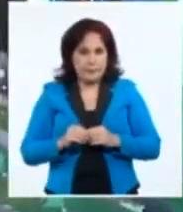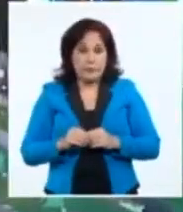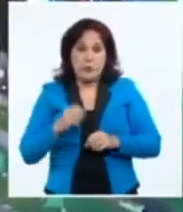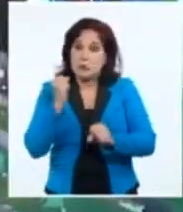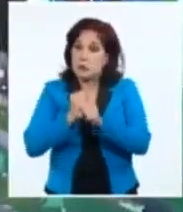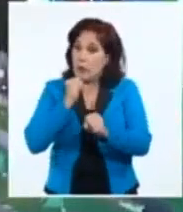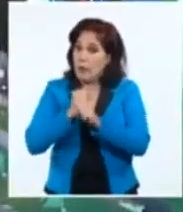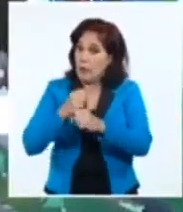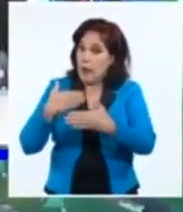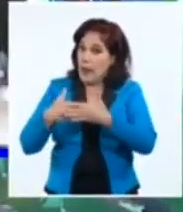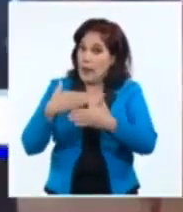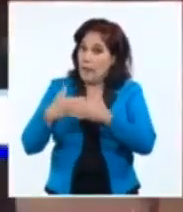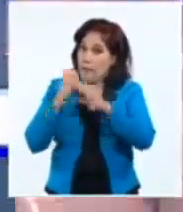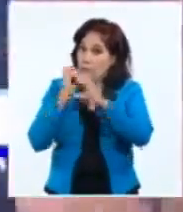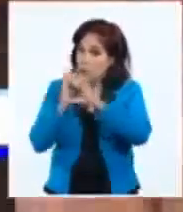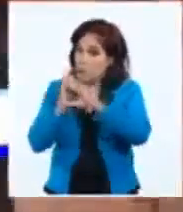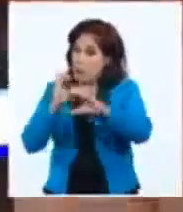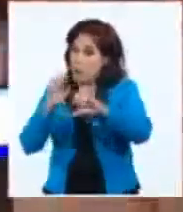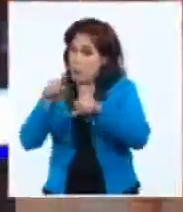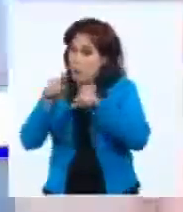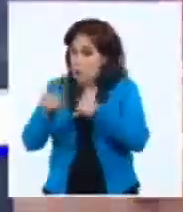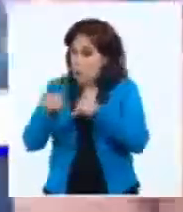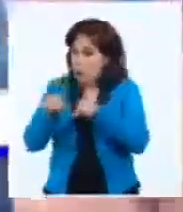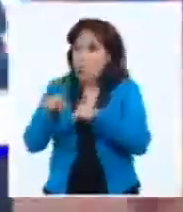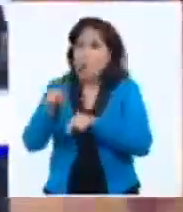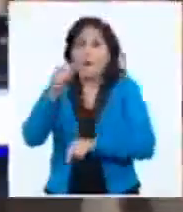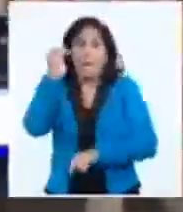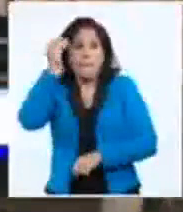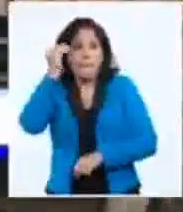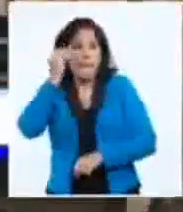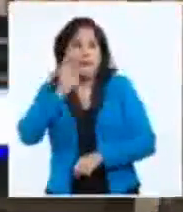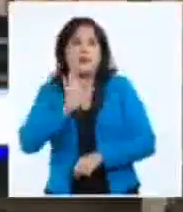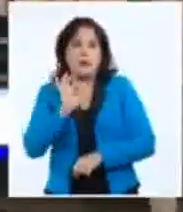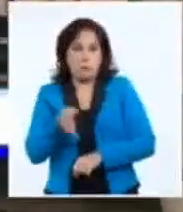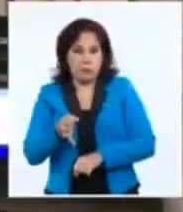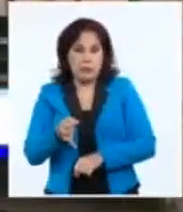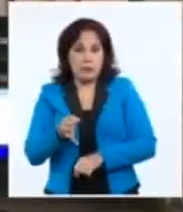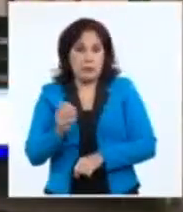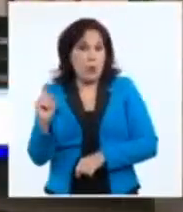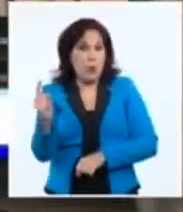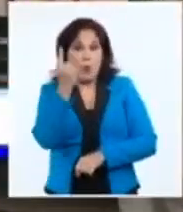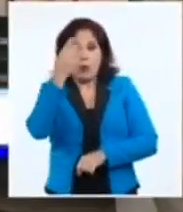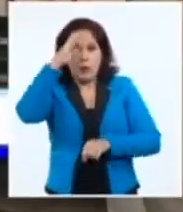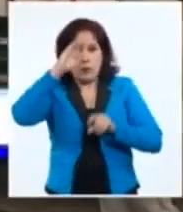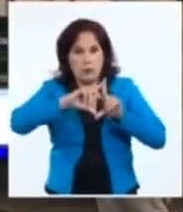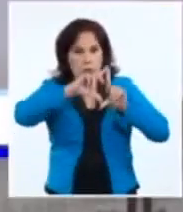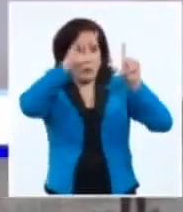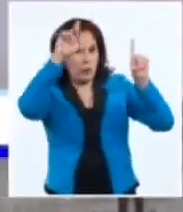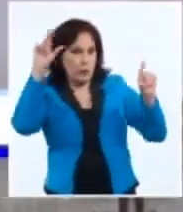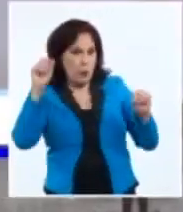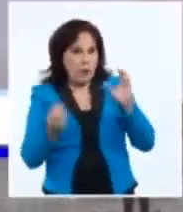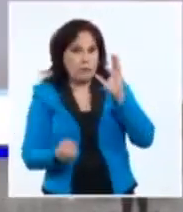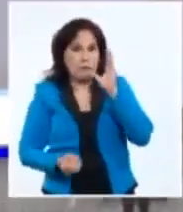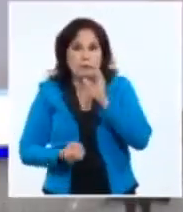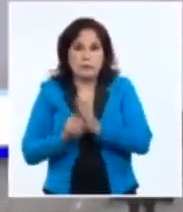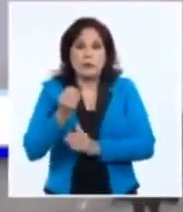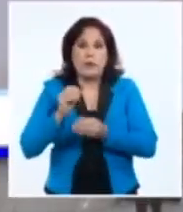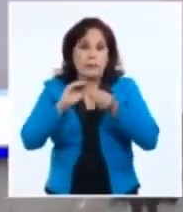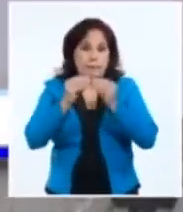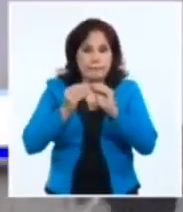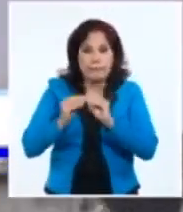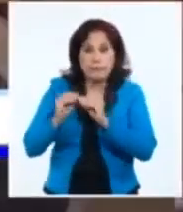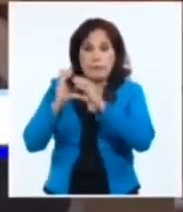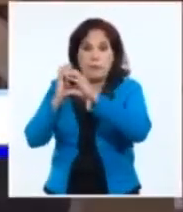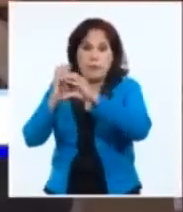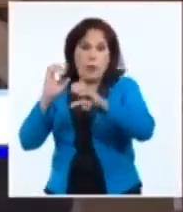Los trabajadores de la empresa Evelio Prieto Guillama pronto esperan verse así, única de su tipo en Cuba, desde su creación ensambla ómnibus